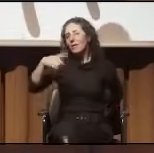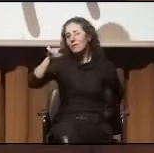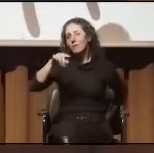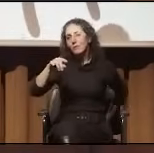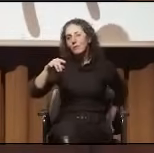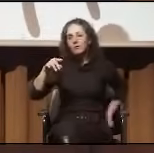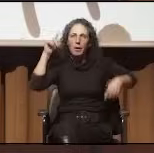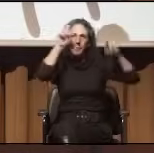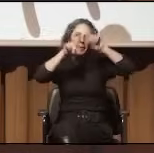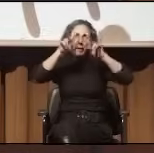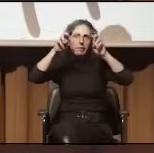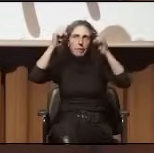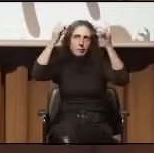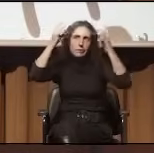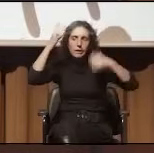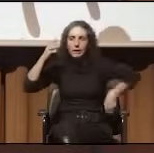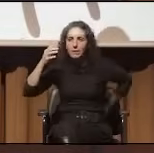inventado.